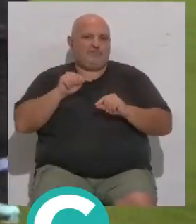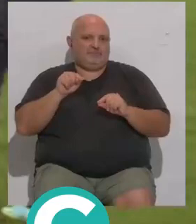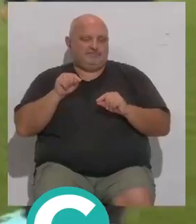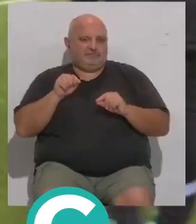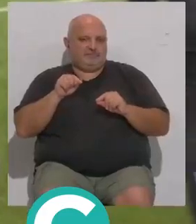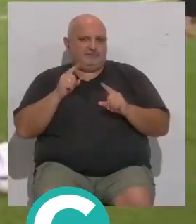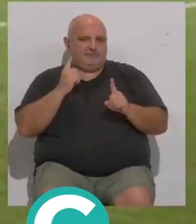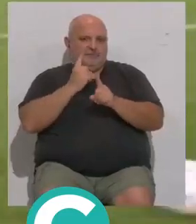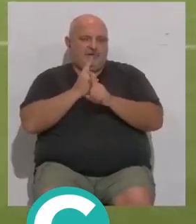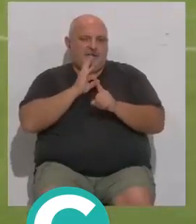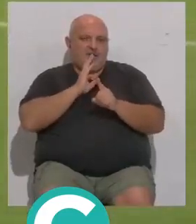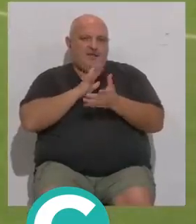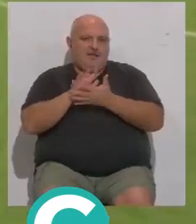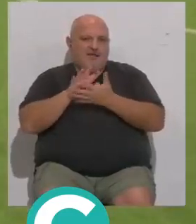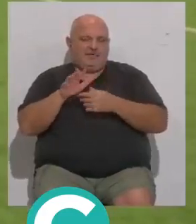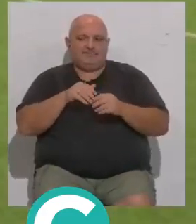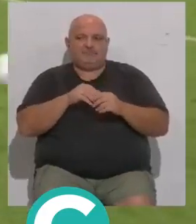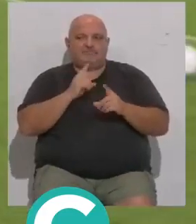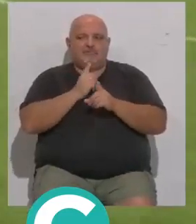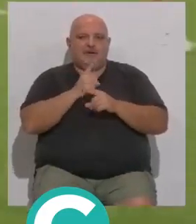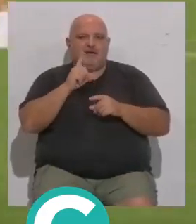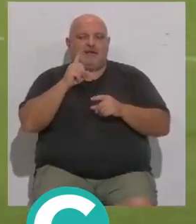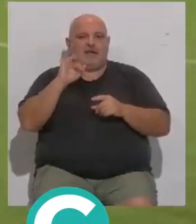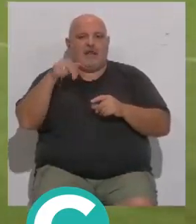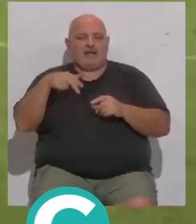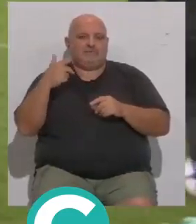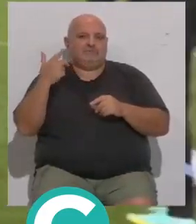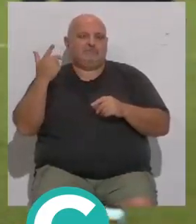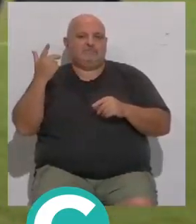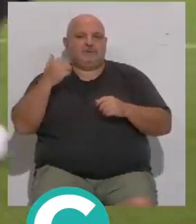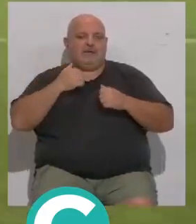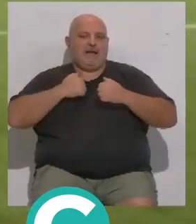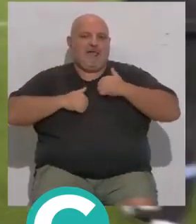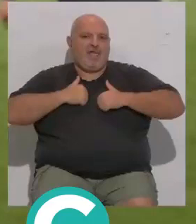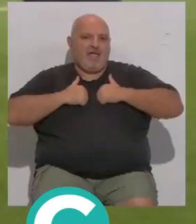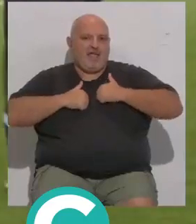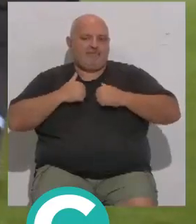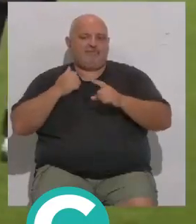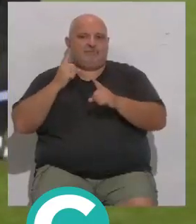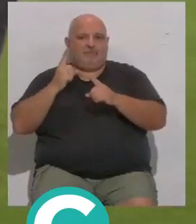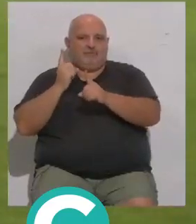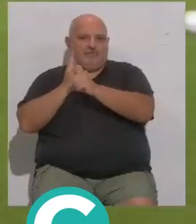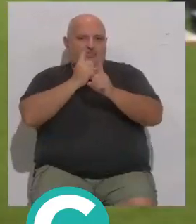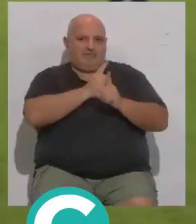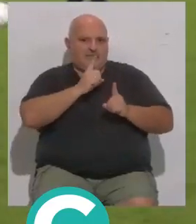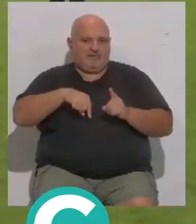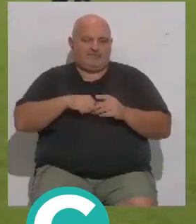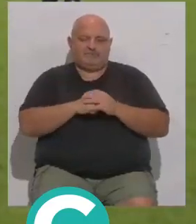que antes comentabas, Nacho. Sí, frente a Irán y Canadá. Eso es, primero con Irán, después con Canadá. Y